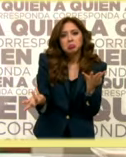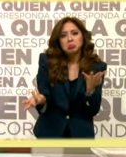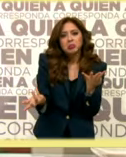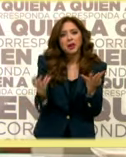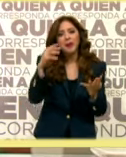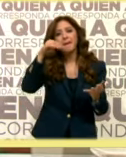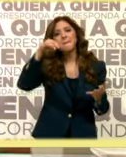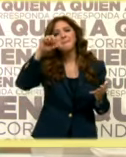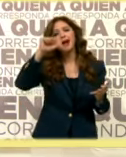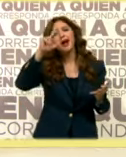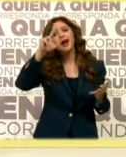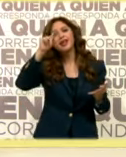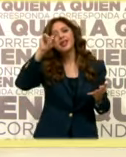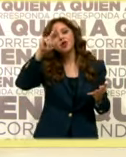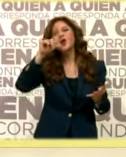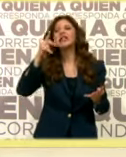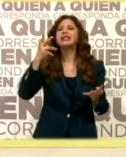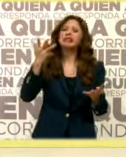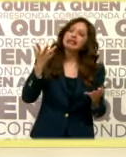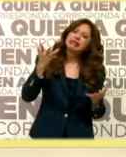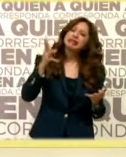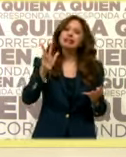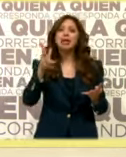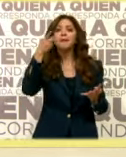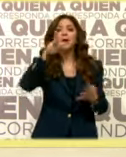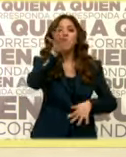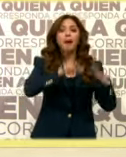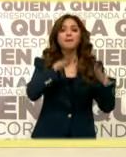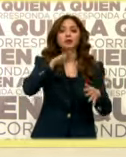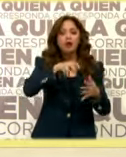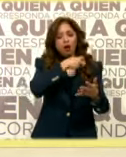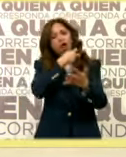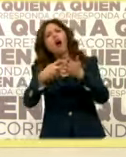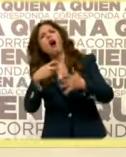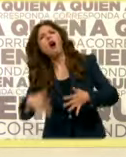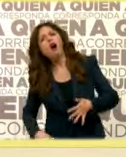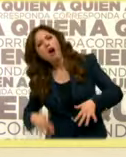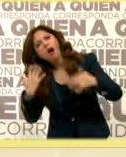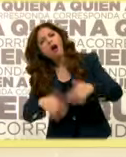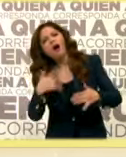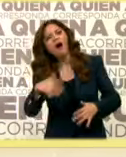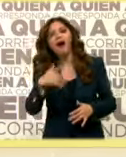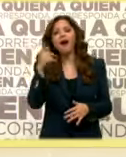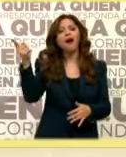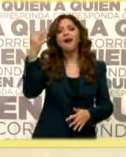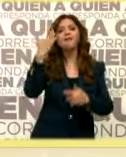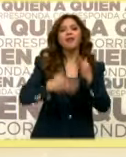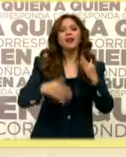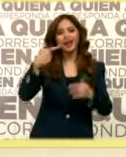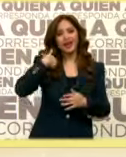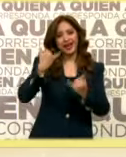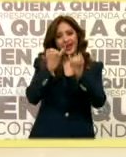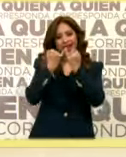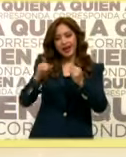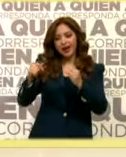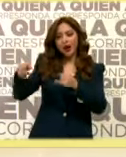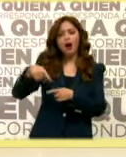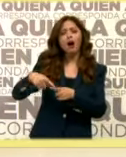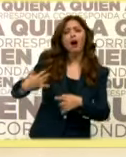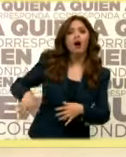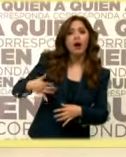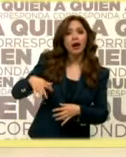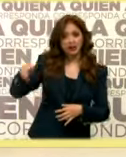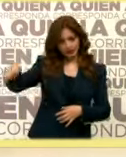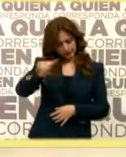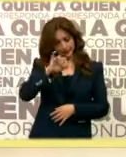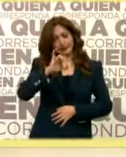Ay, Martino es bueno, pero yo he visto a Martino tirarse al suelo para figurar una falta, ¿eh? Lo acabo de ver ahorita en la inauguración. Los quiero bien